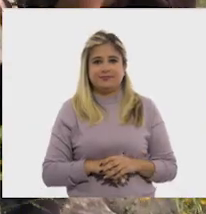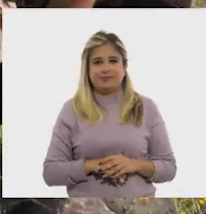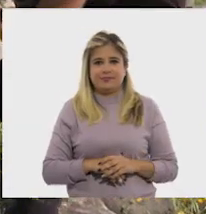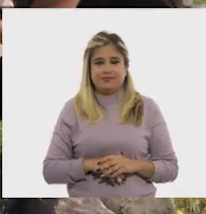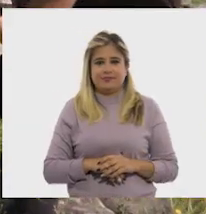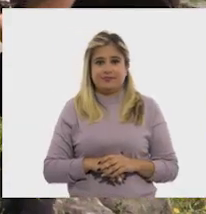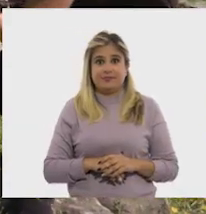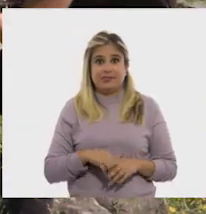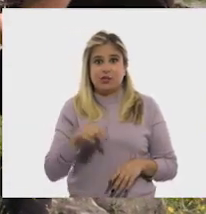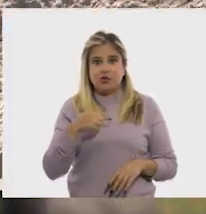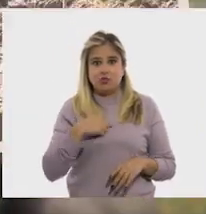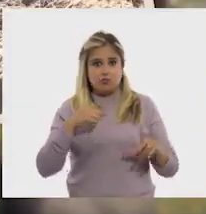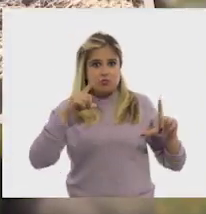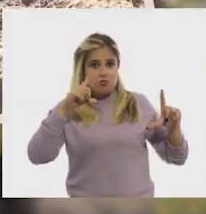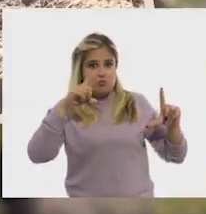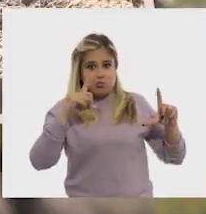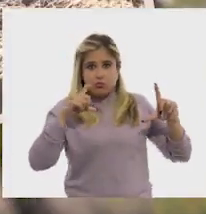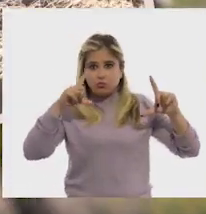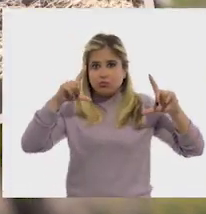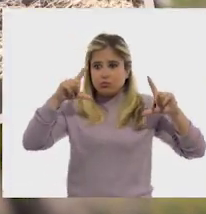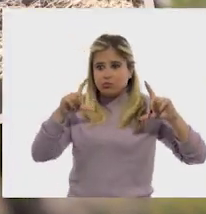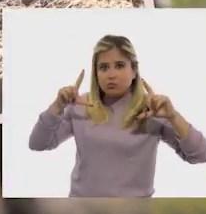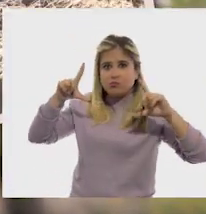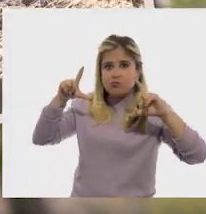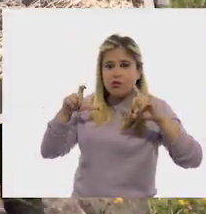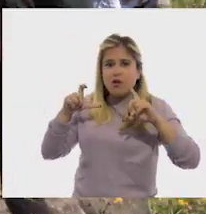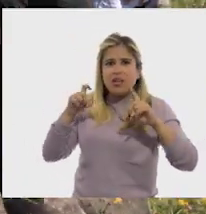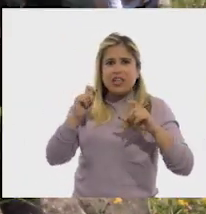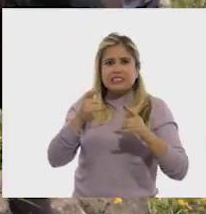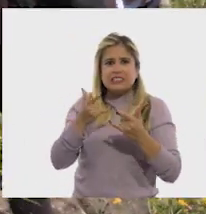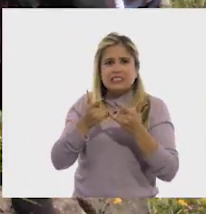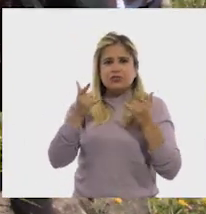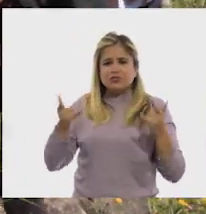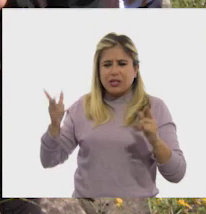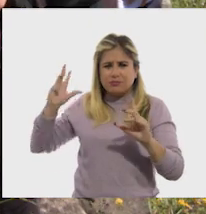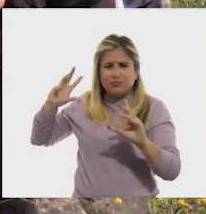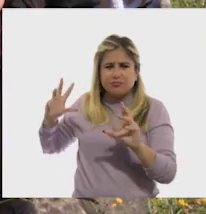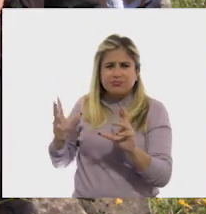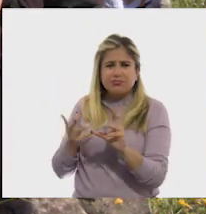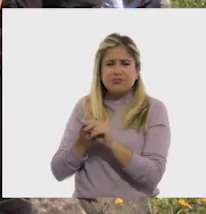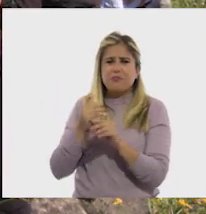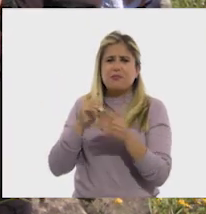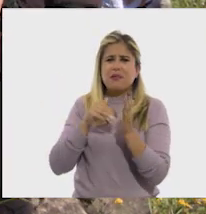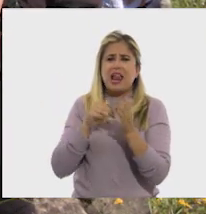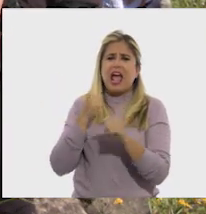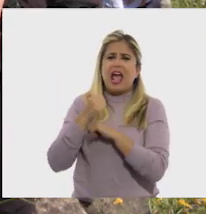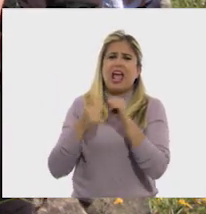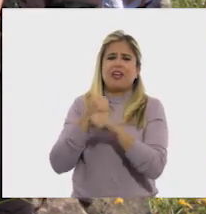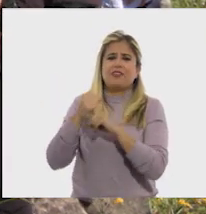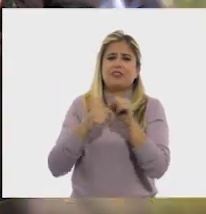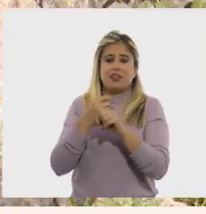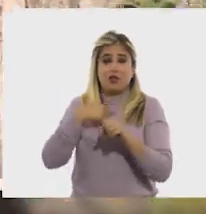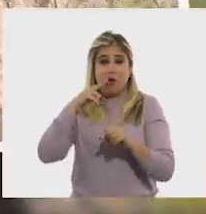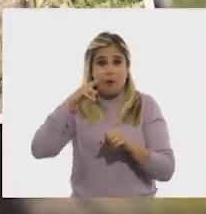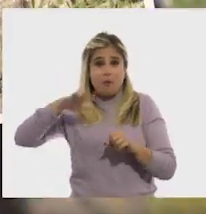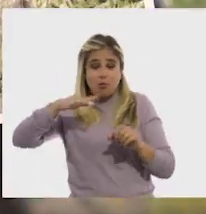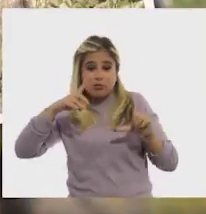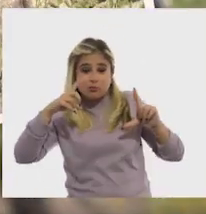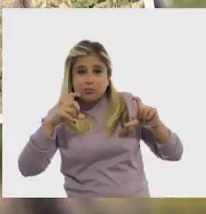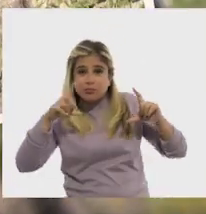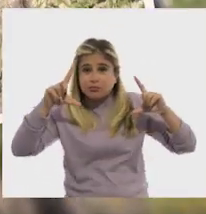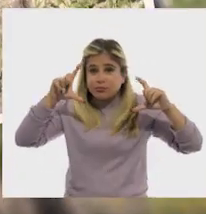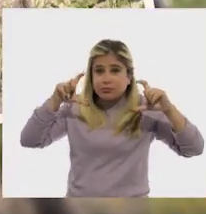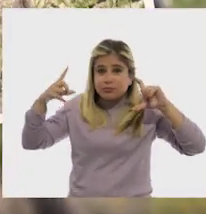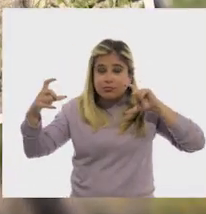Cada disparo de mi cámara captura una historia de miles de años. Y yo busco el mejor ángulo para apreciar los relieves de las